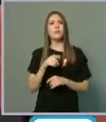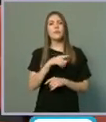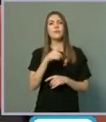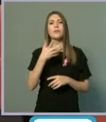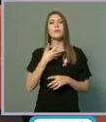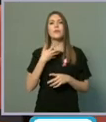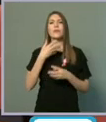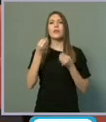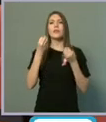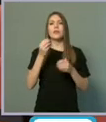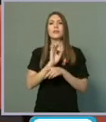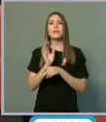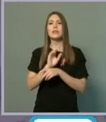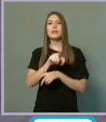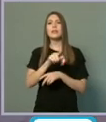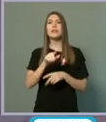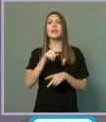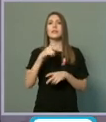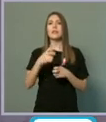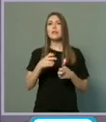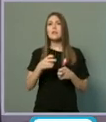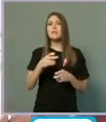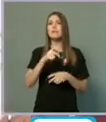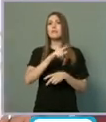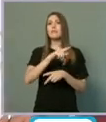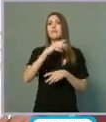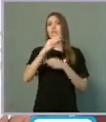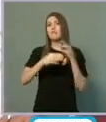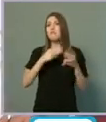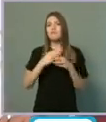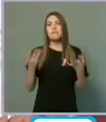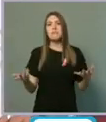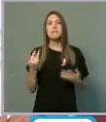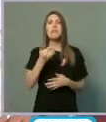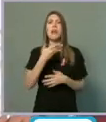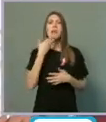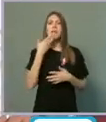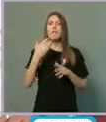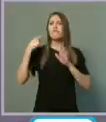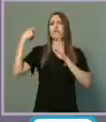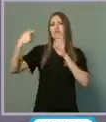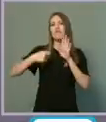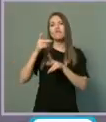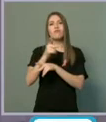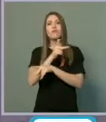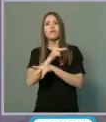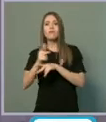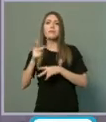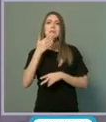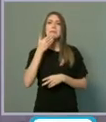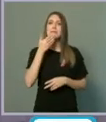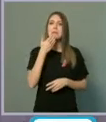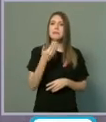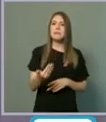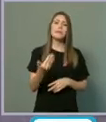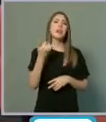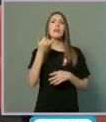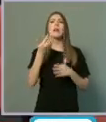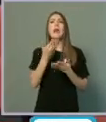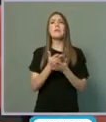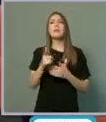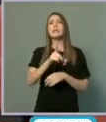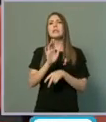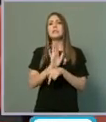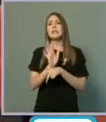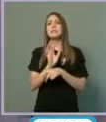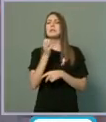planeta. Tienen un muy buen nivel de calidad. Es una cinematografía, la llamaría yo en ese sentido sana, es decir,